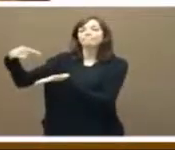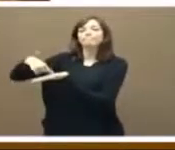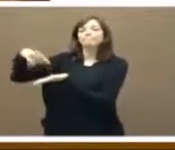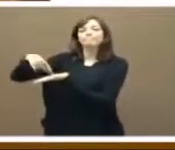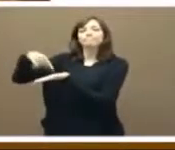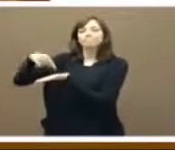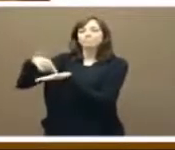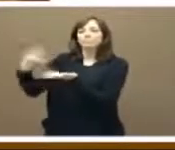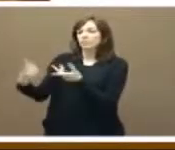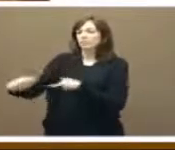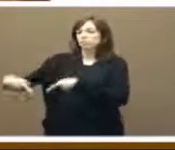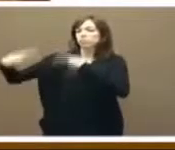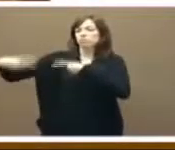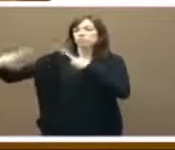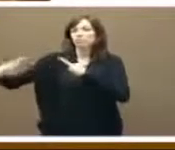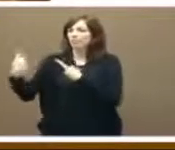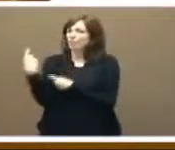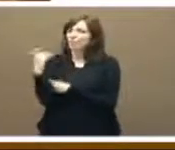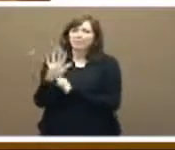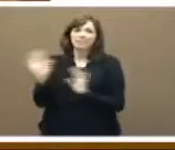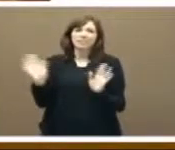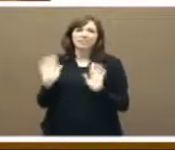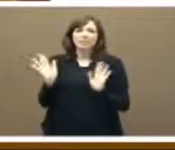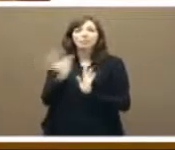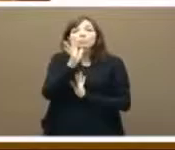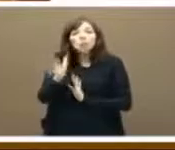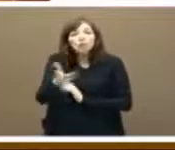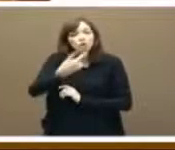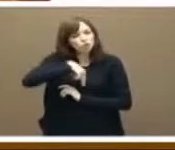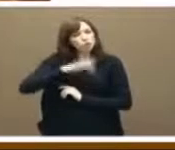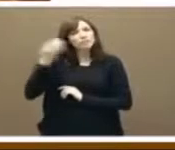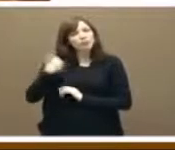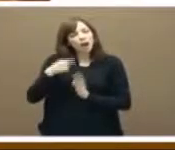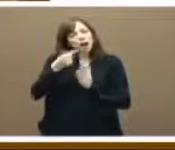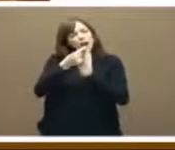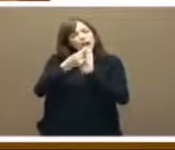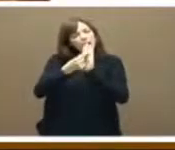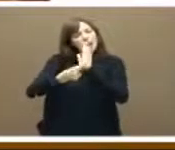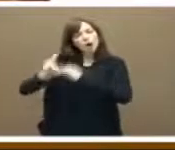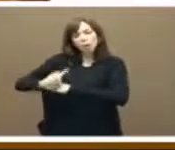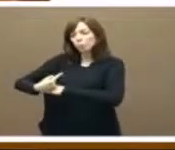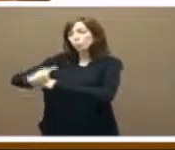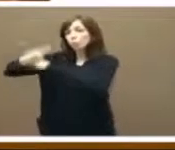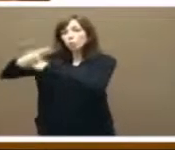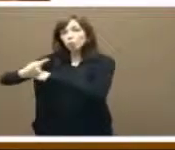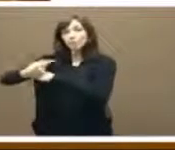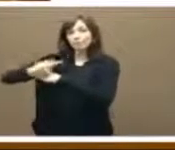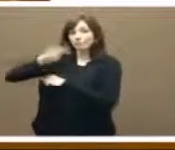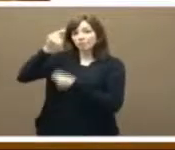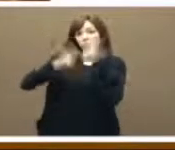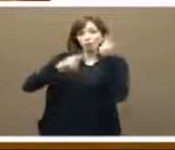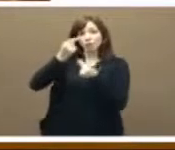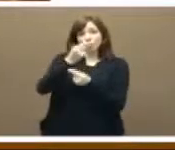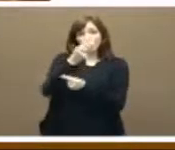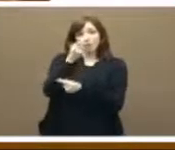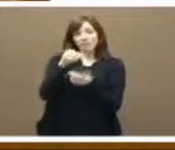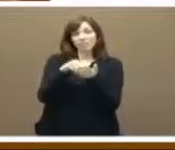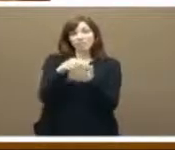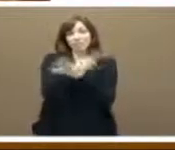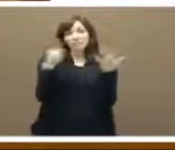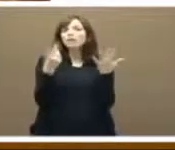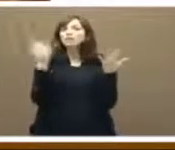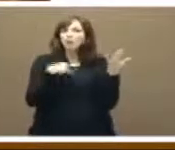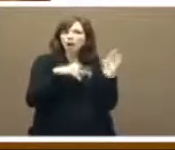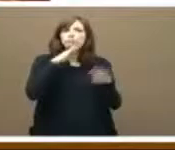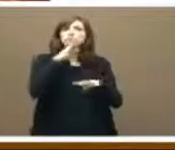confrontación innecesaria, porque ya cumplimos lo que nos reclaman en el presupuesto de 2016 y así se refleja en